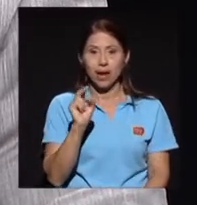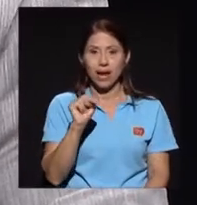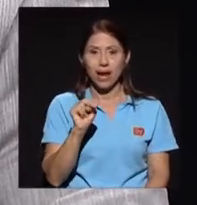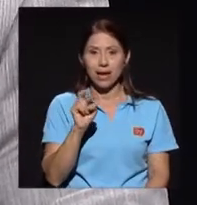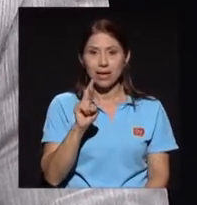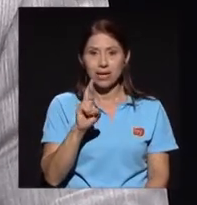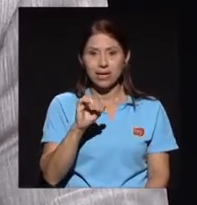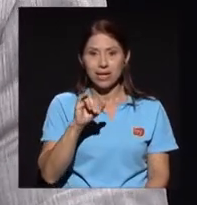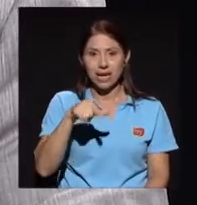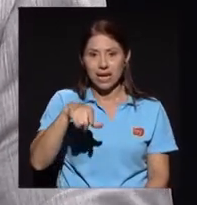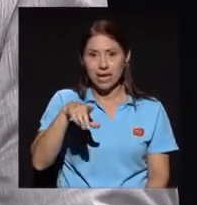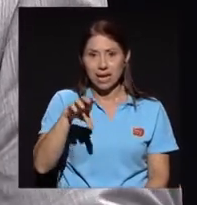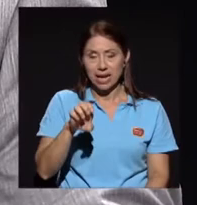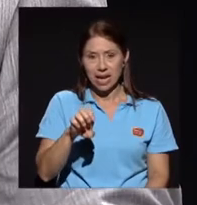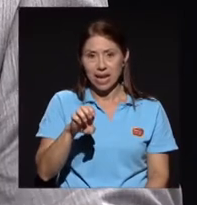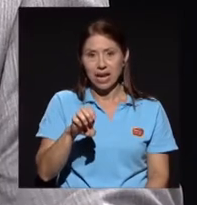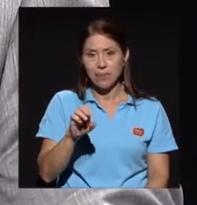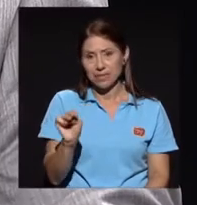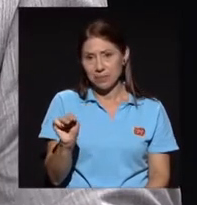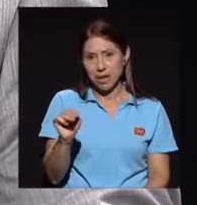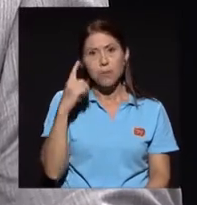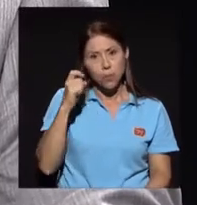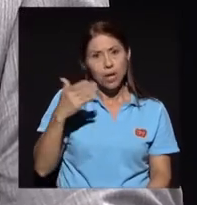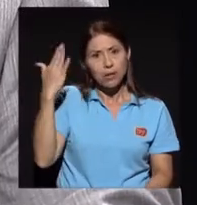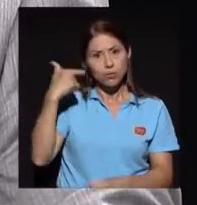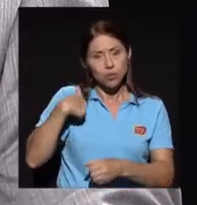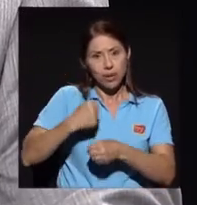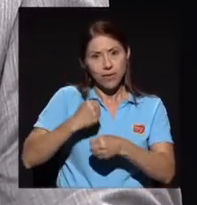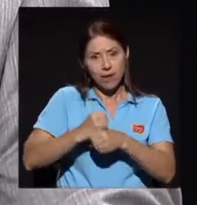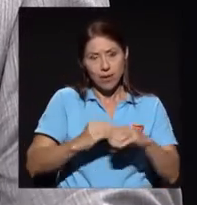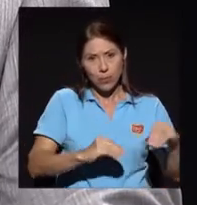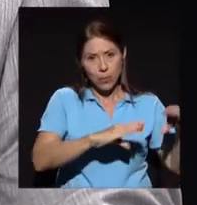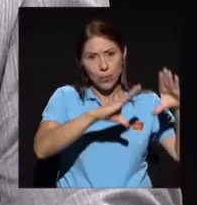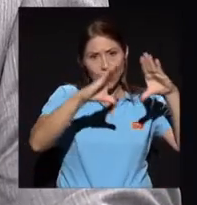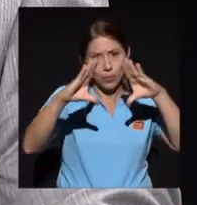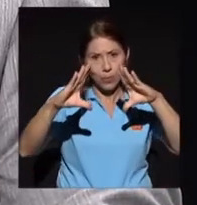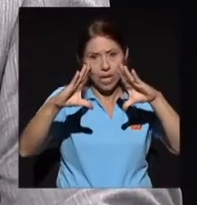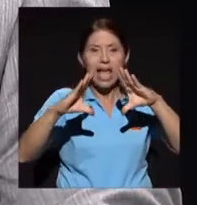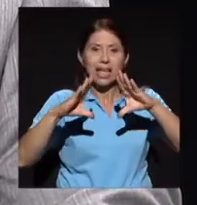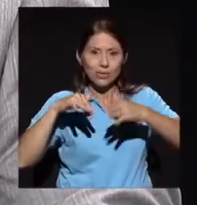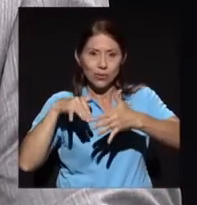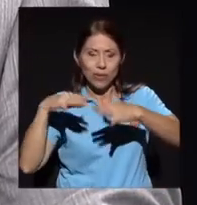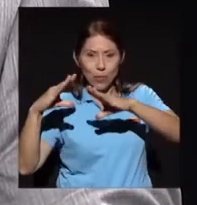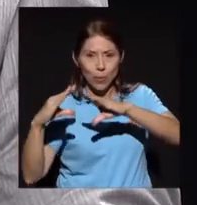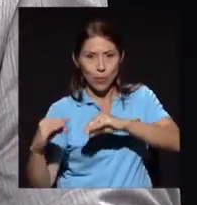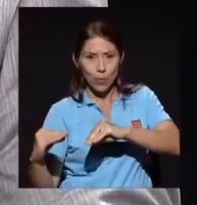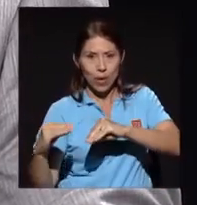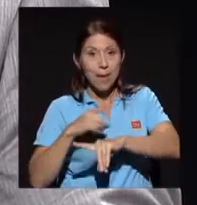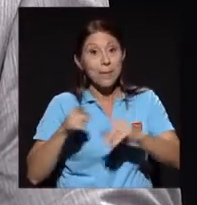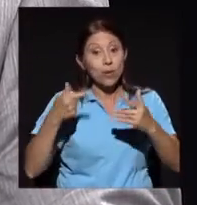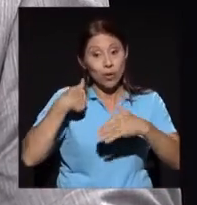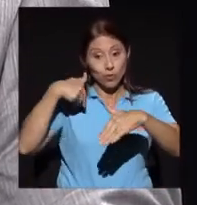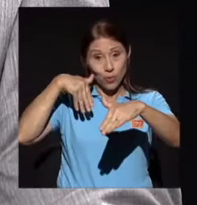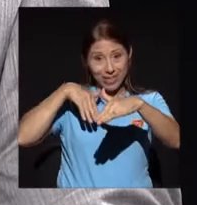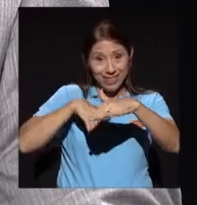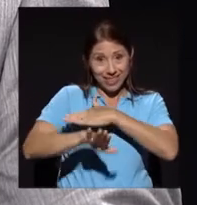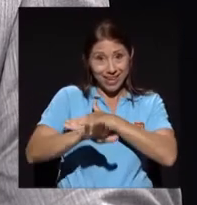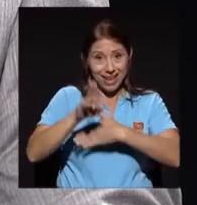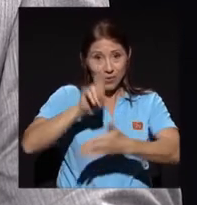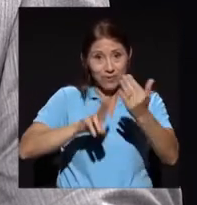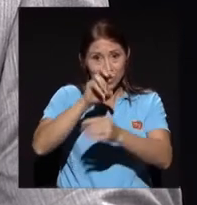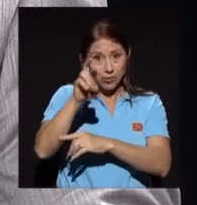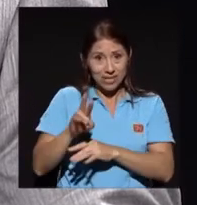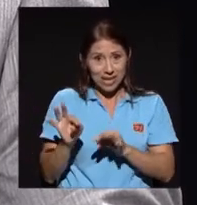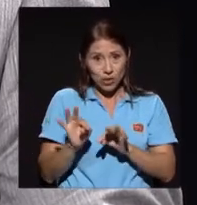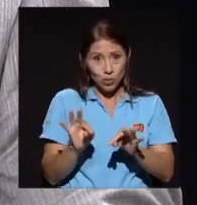para eso me tocaba trabajar, pero cuando pasé a la sede universitaria de Turrialba, tuve la fortuna, en